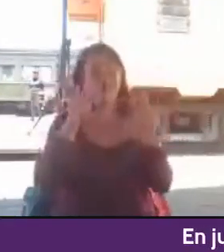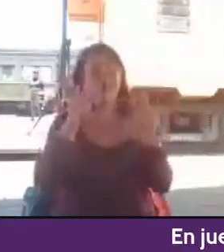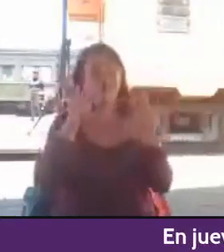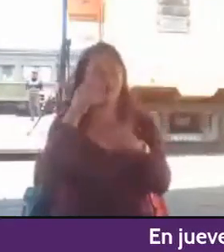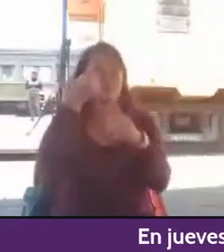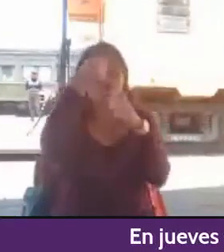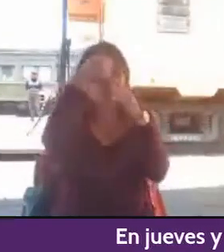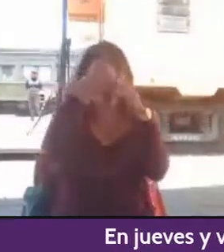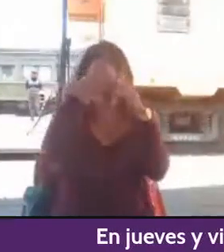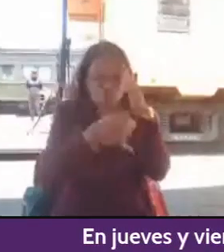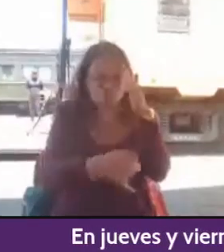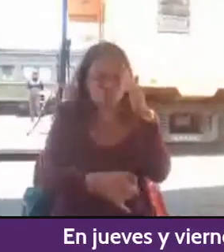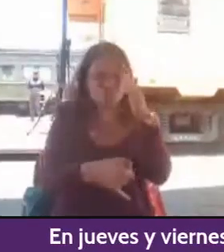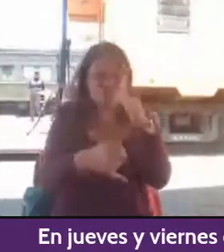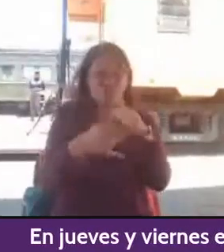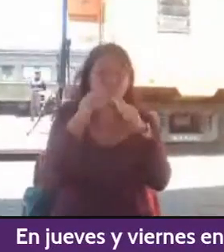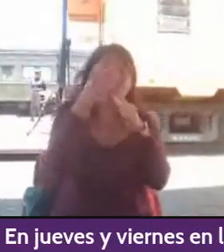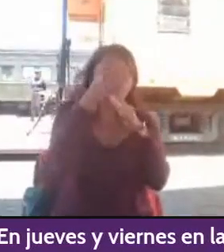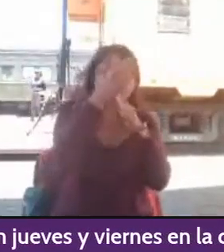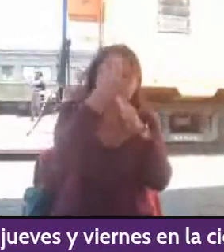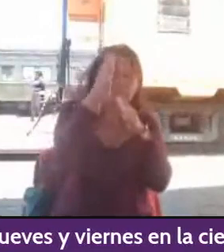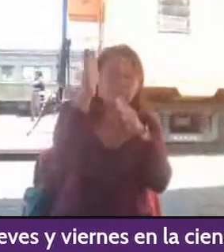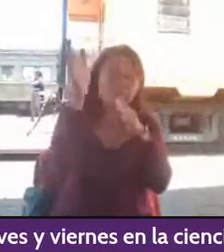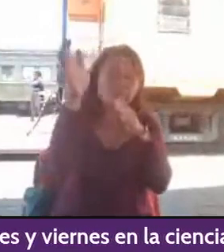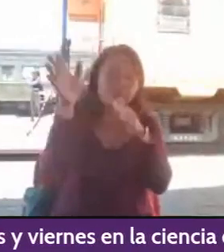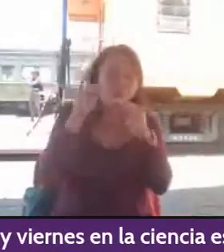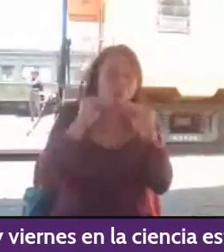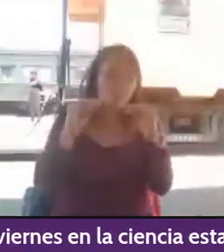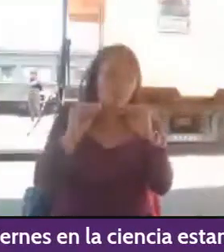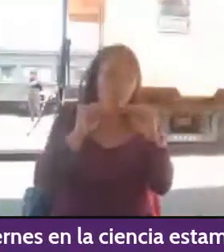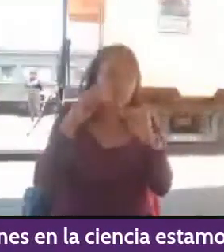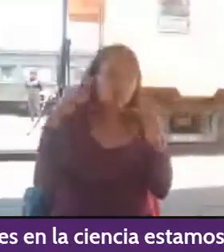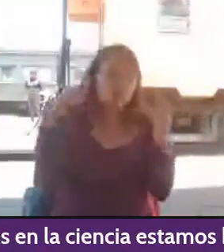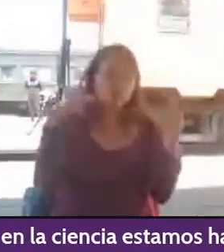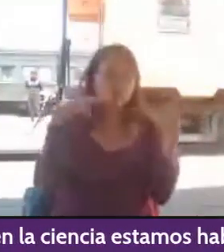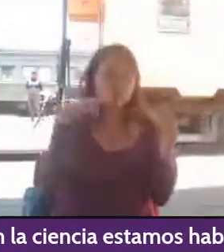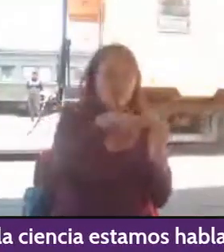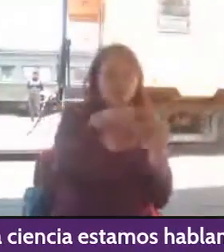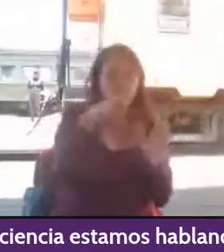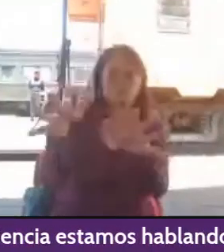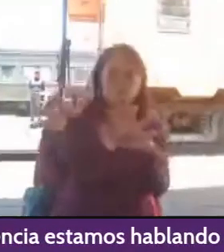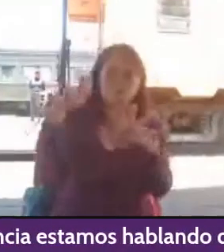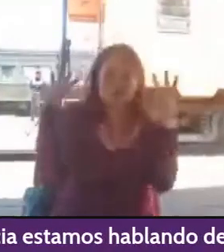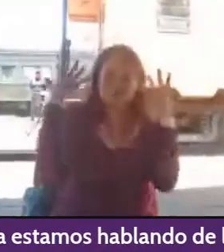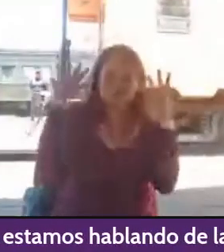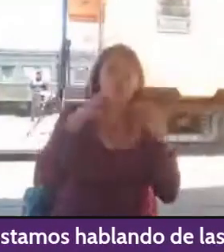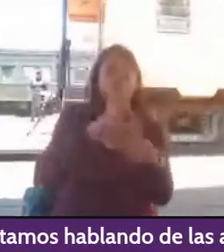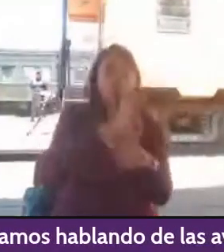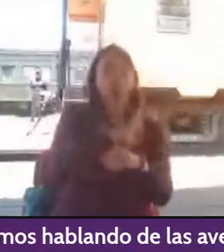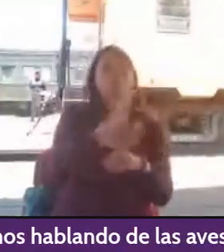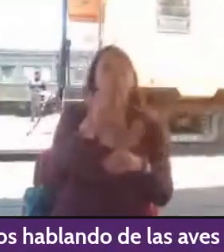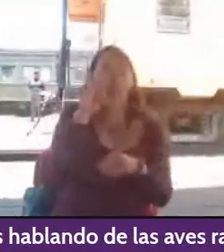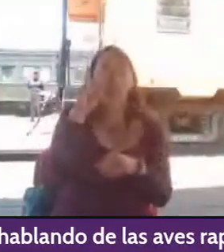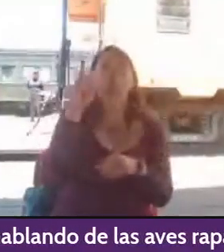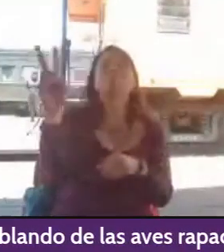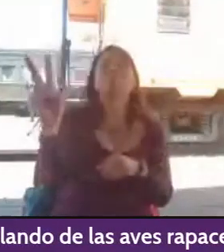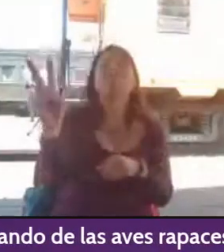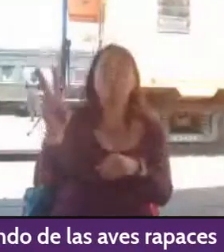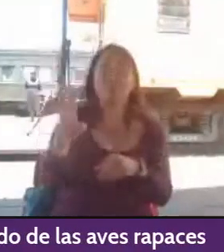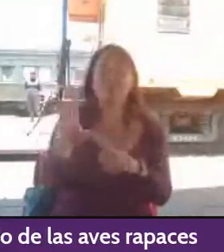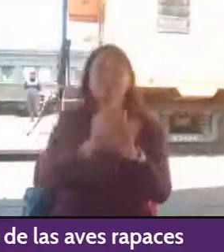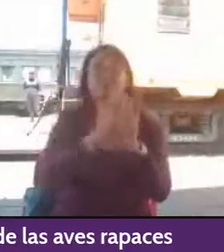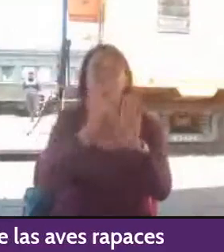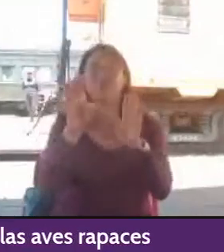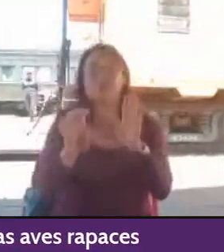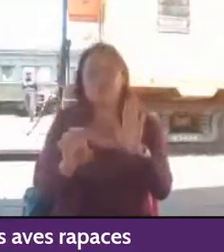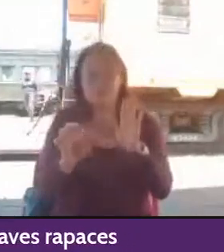registran movimientos hasta en cuadros por segundo, pasándolo a términos de grabación, de videofilmación. ¿Qué significa esto?